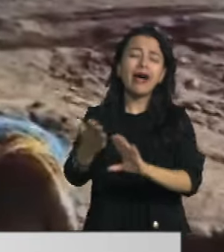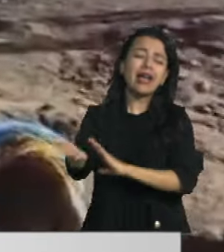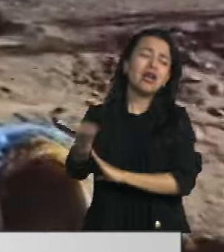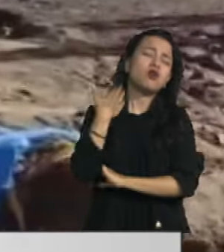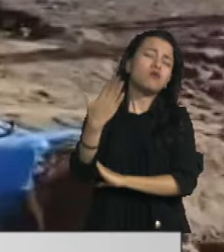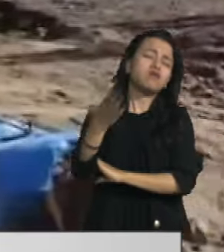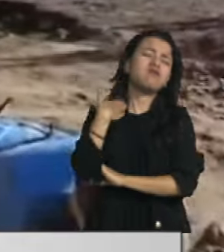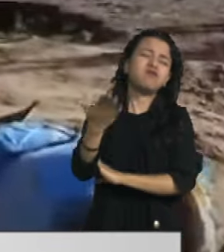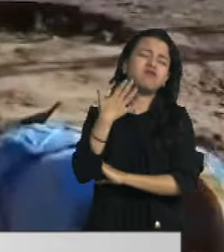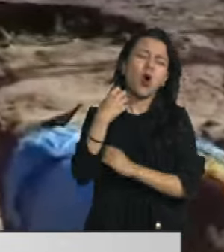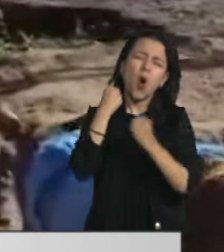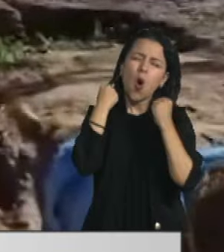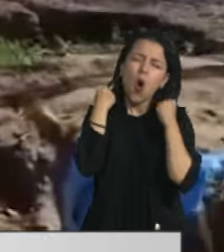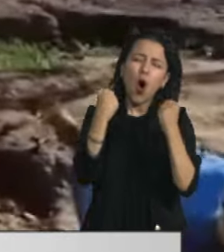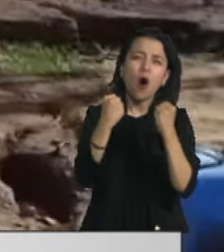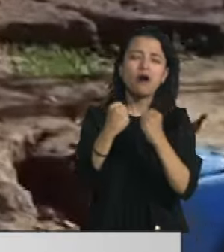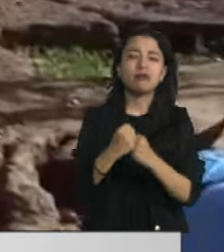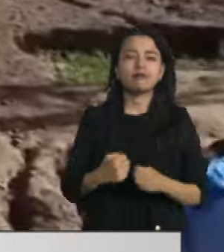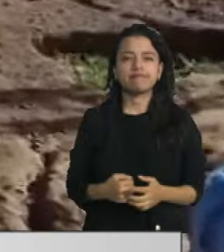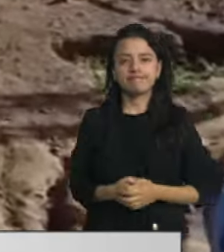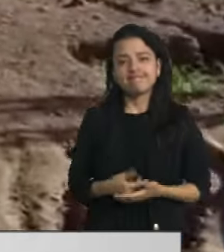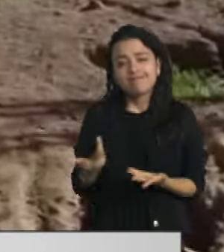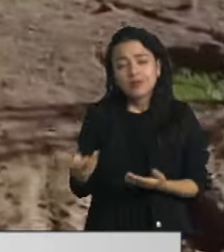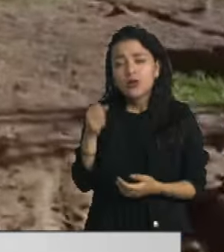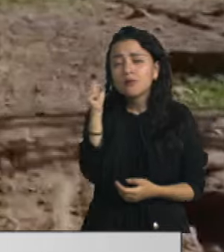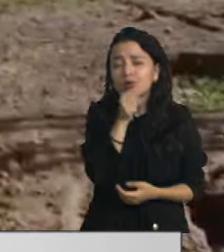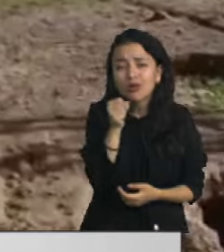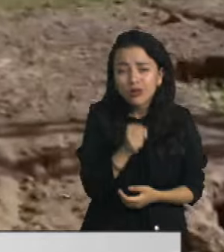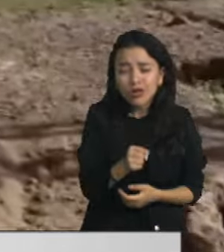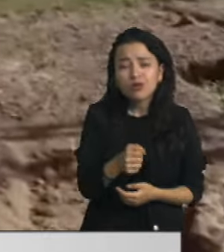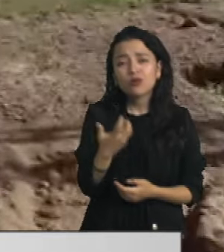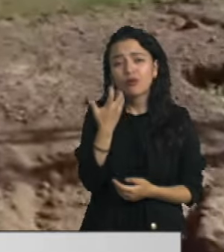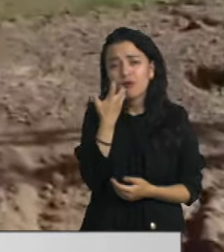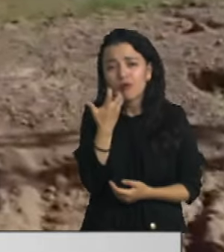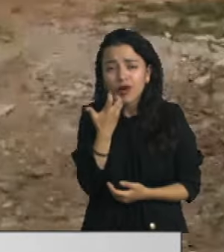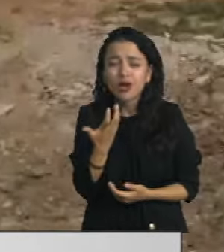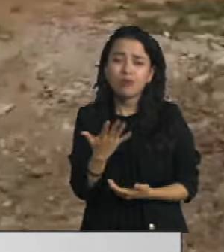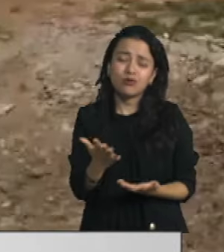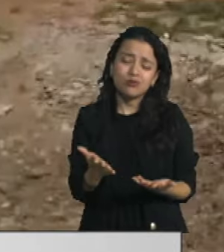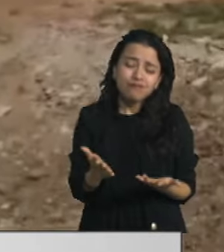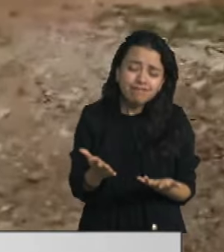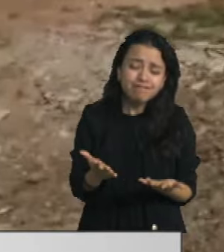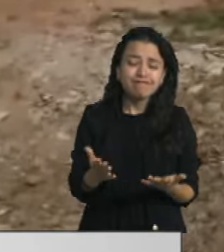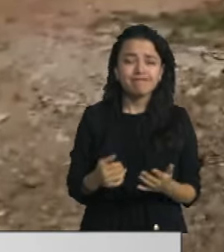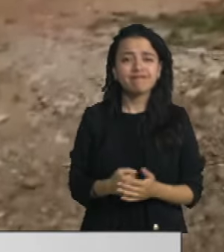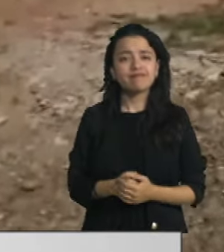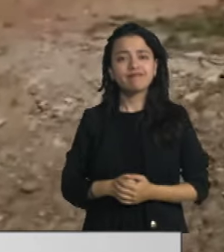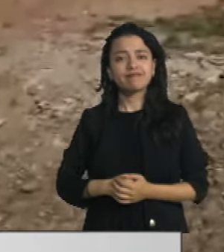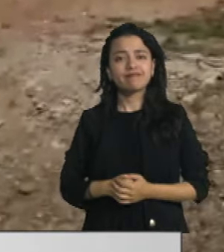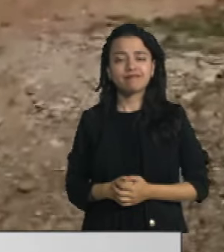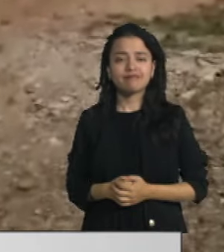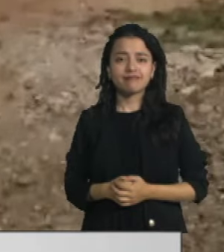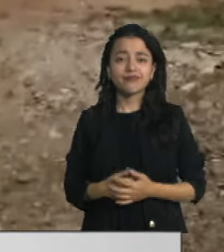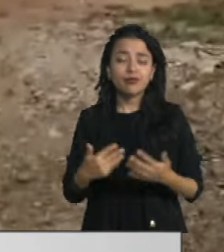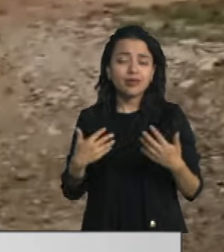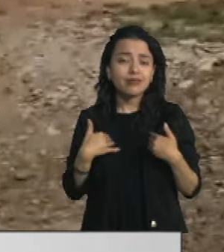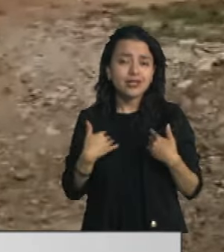mayoría de los fallecidos son personas ancianas o que padecían enfermedades crónicas.